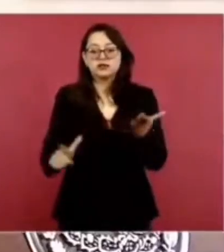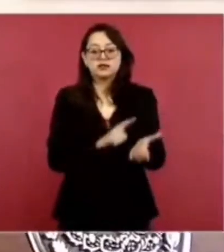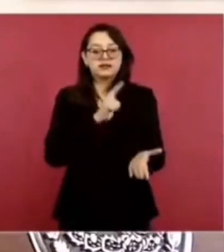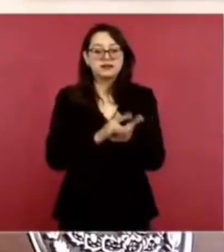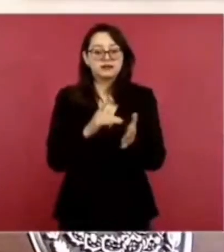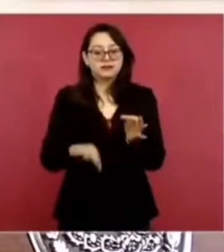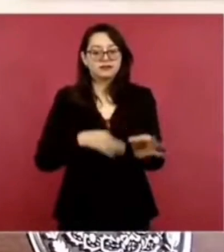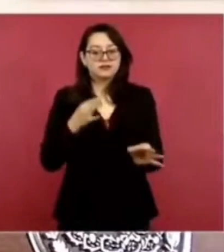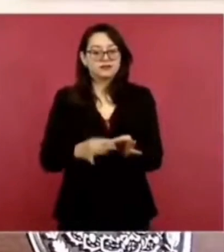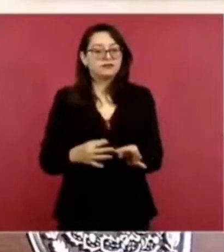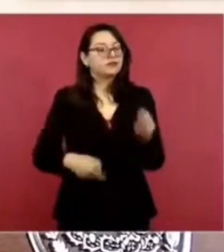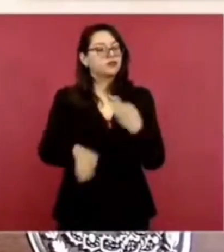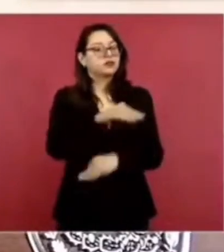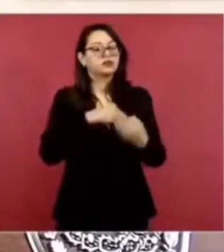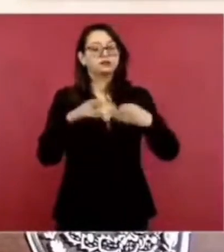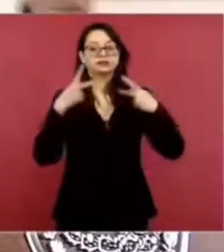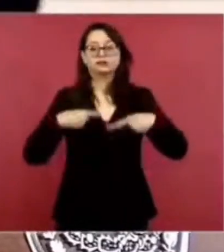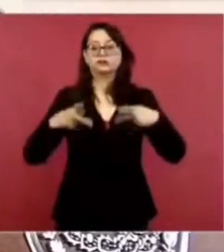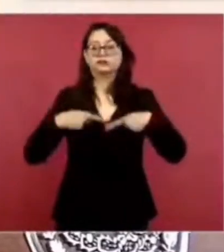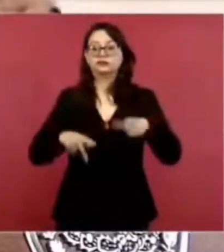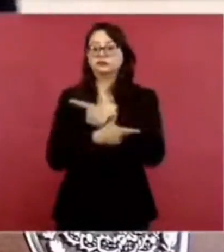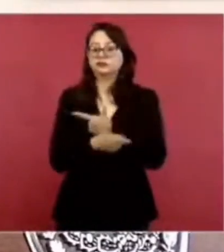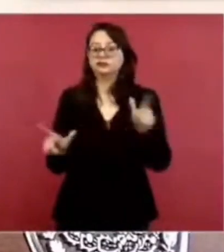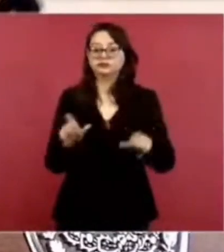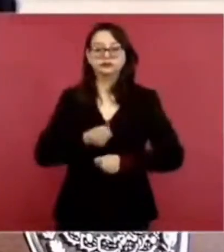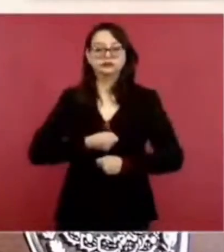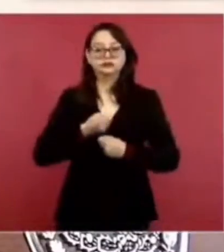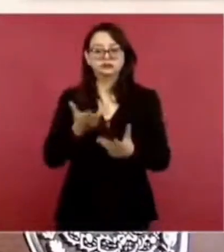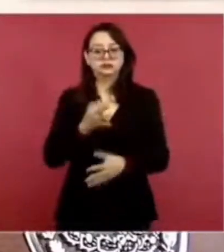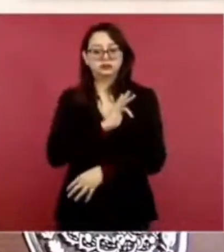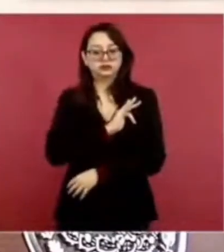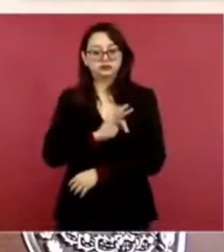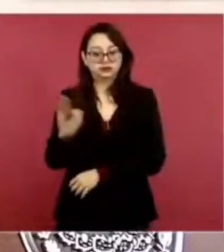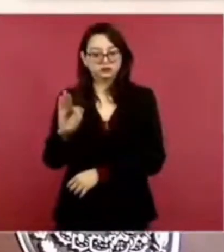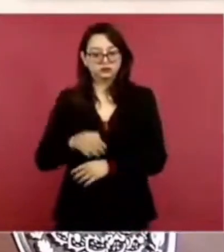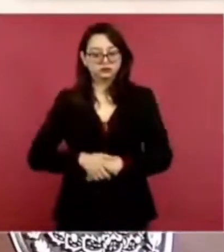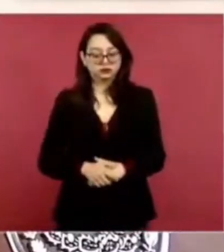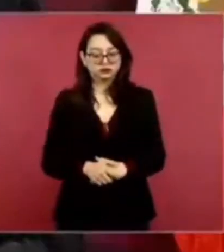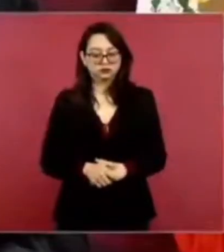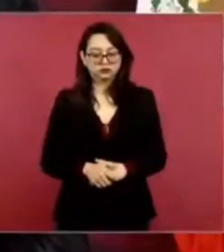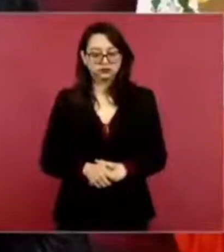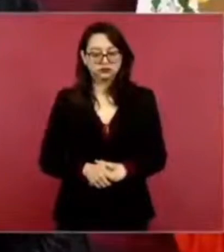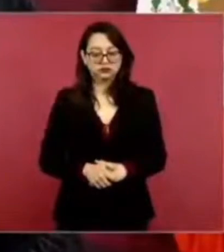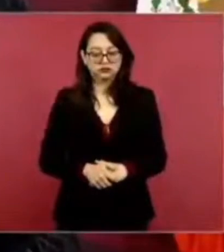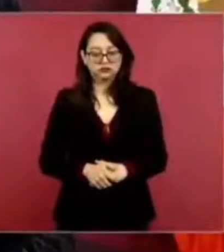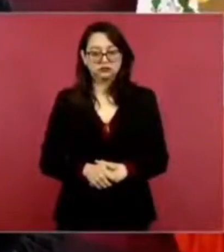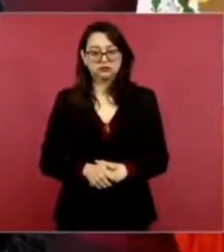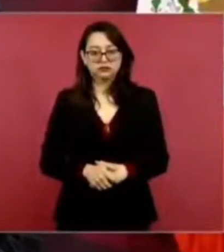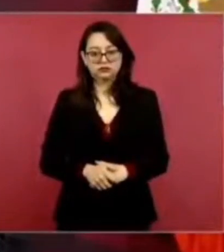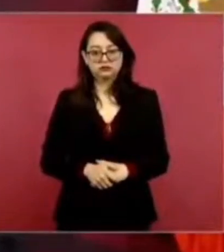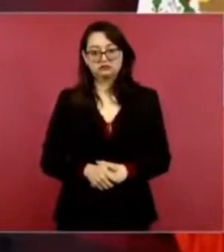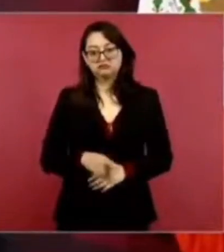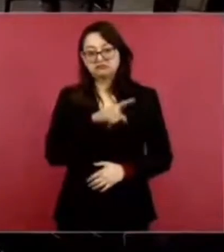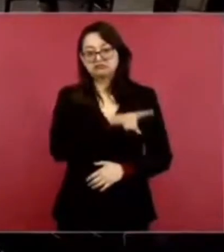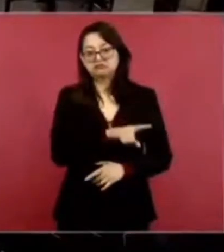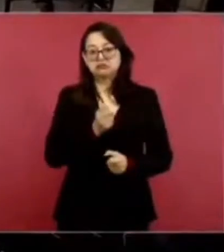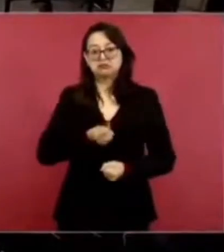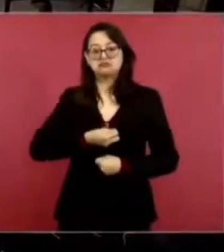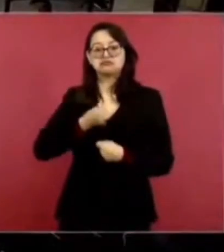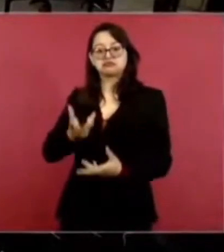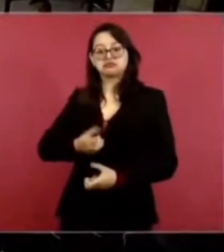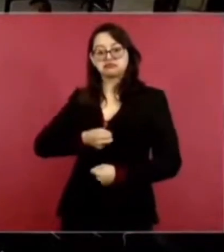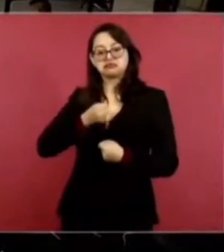Entonces, cuando se da a conocer de que el señor llevaba desde diciembre, el